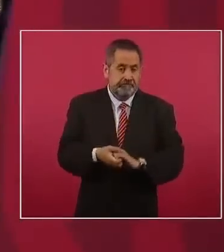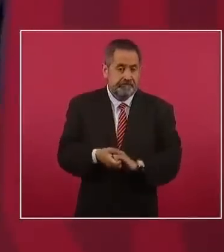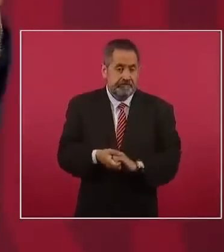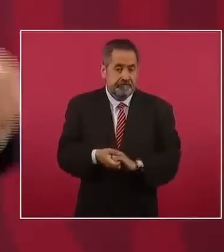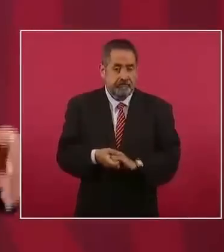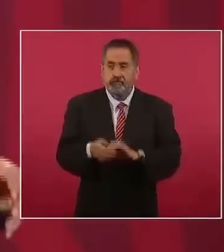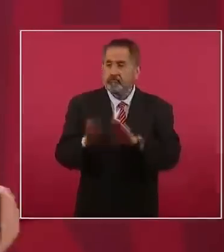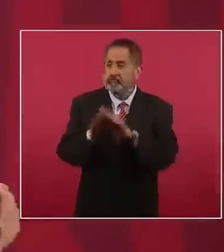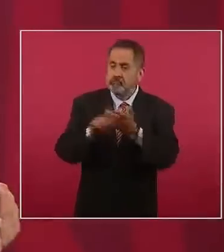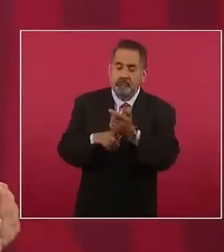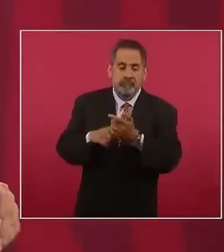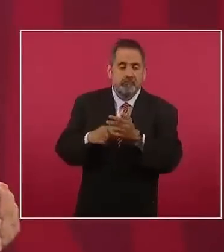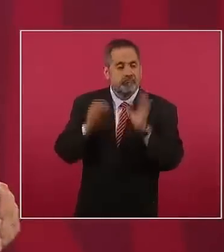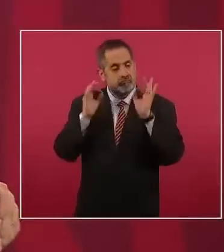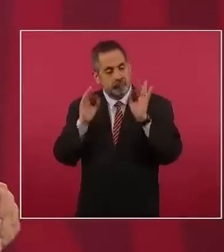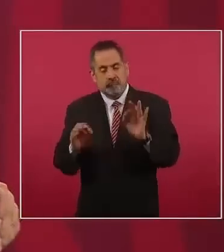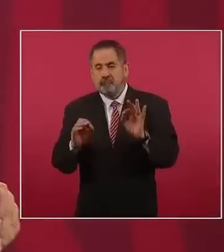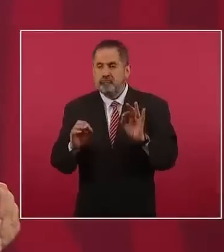lograr eso.